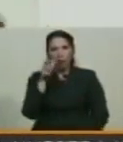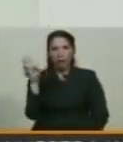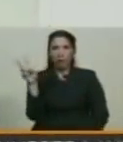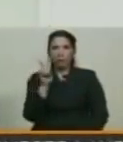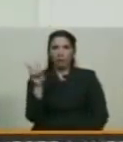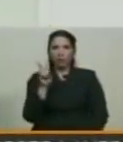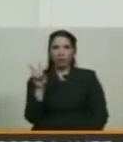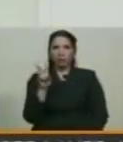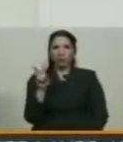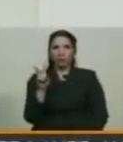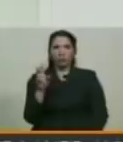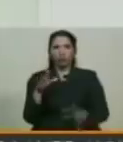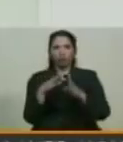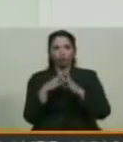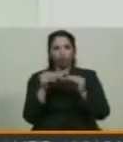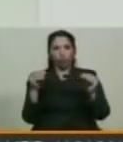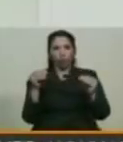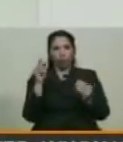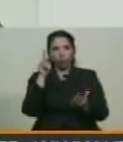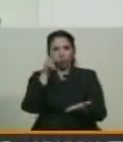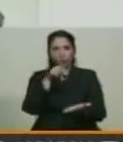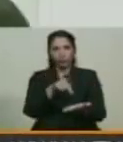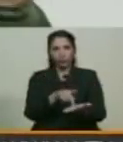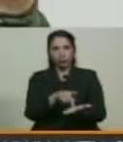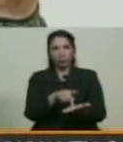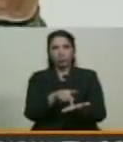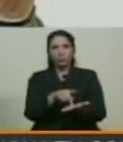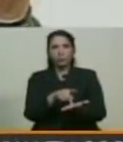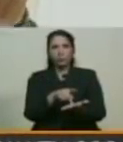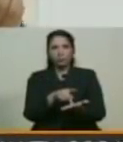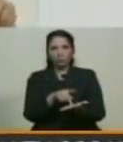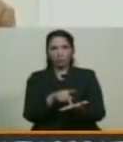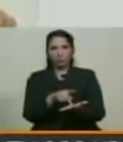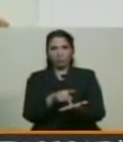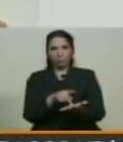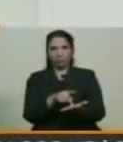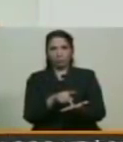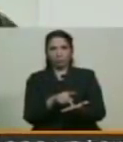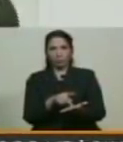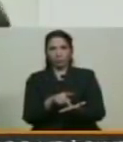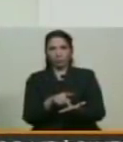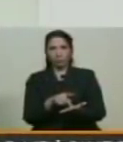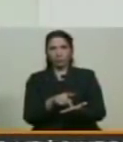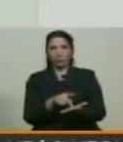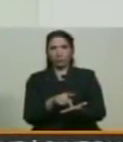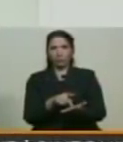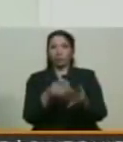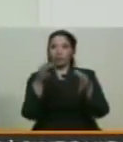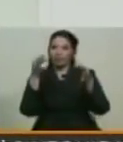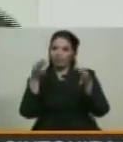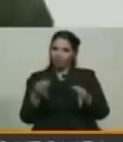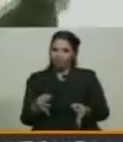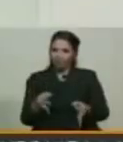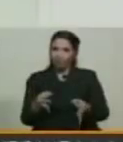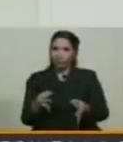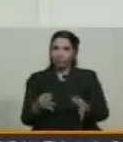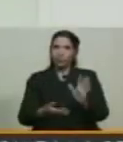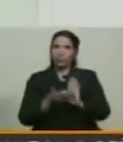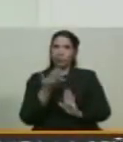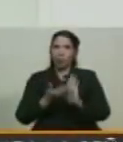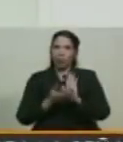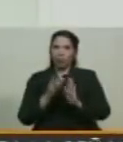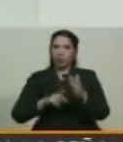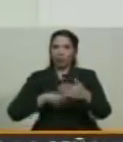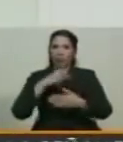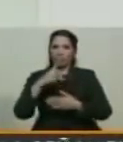lo que nos va a llevar a hacer lo que no es ninguna utopía, lo que debe ser una cosa concreta y que está en el plan de